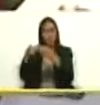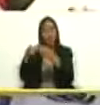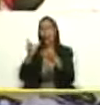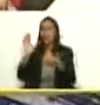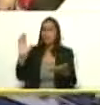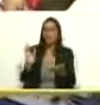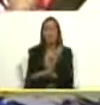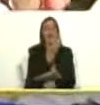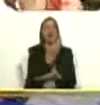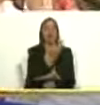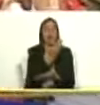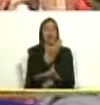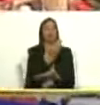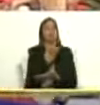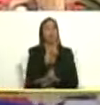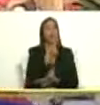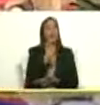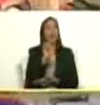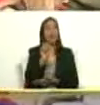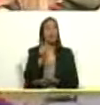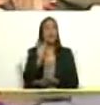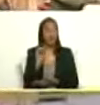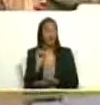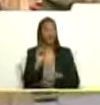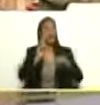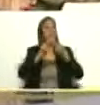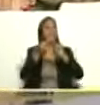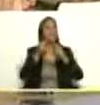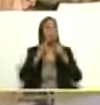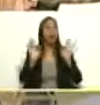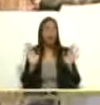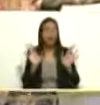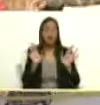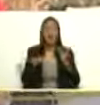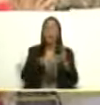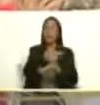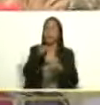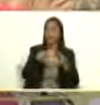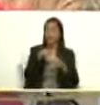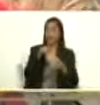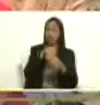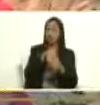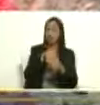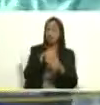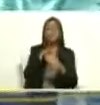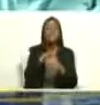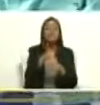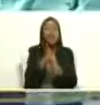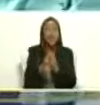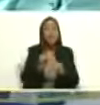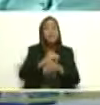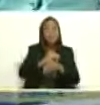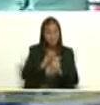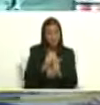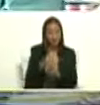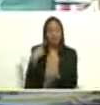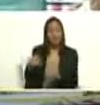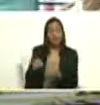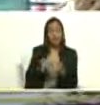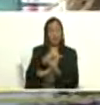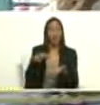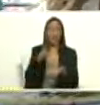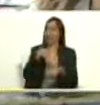tremendo logro 2020 en paz en medio de la pandemia la gente fue a votar pin pum pa